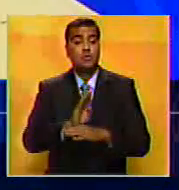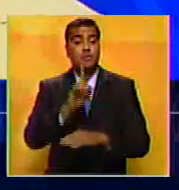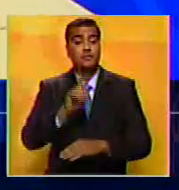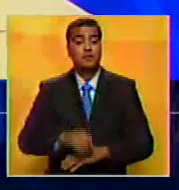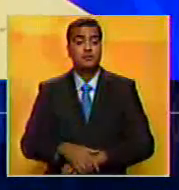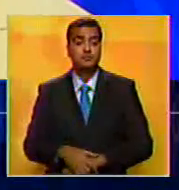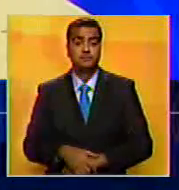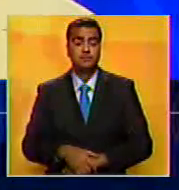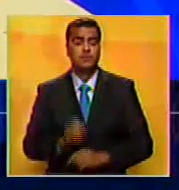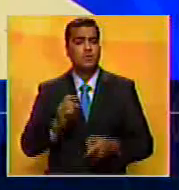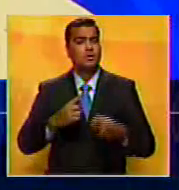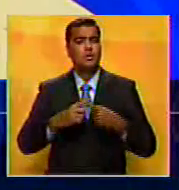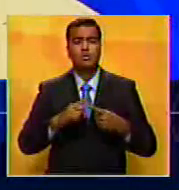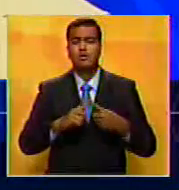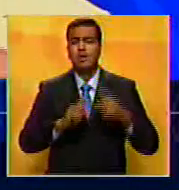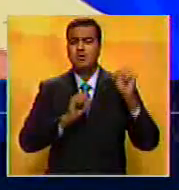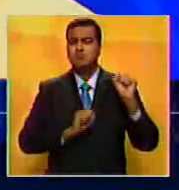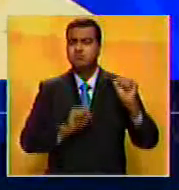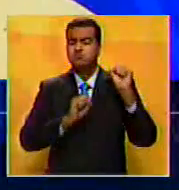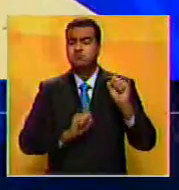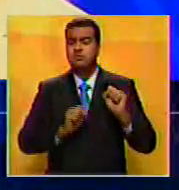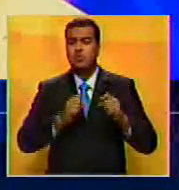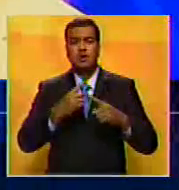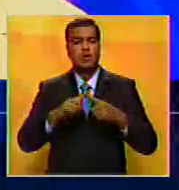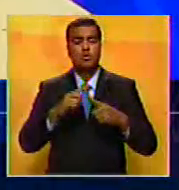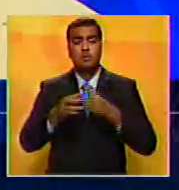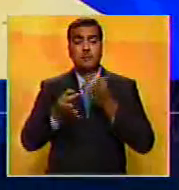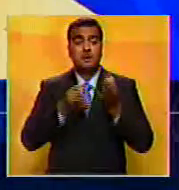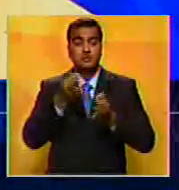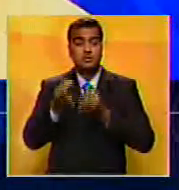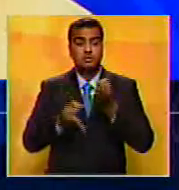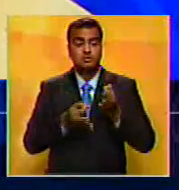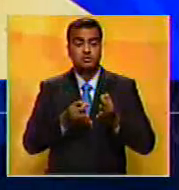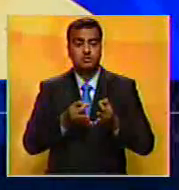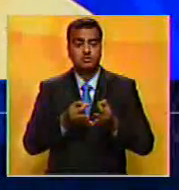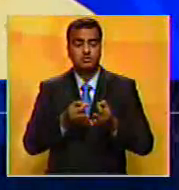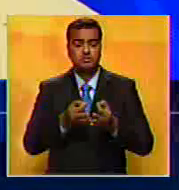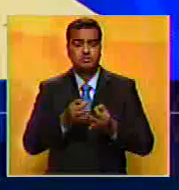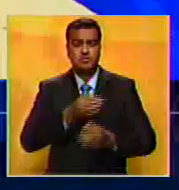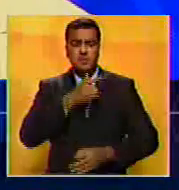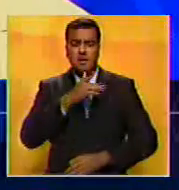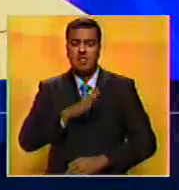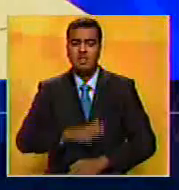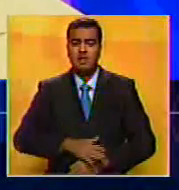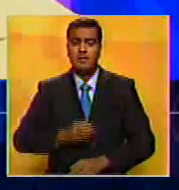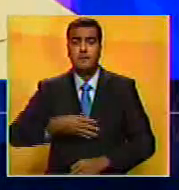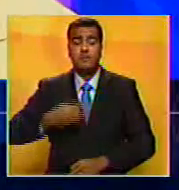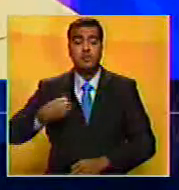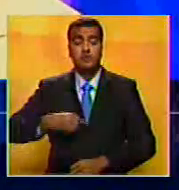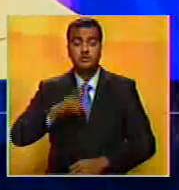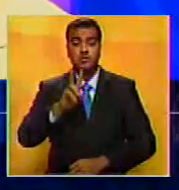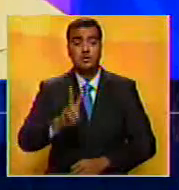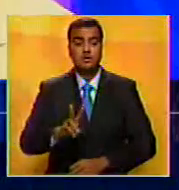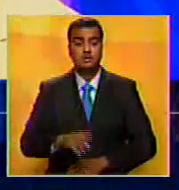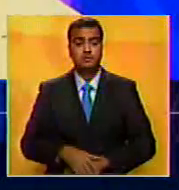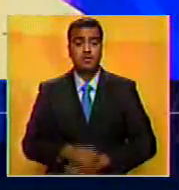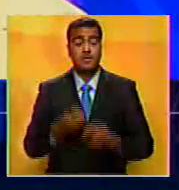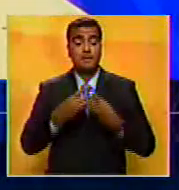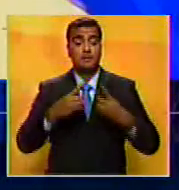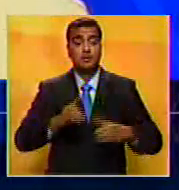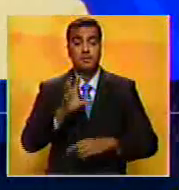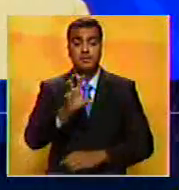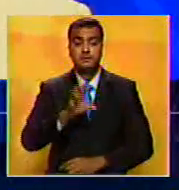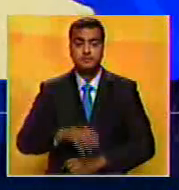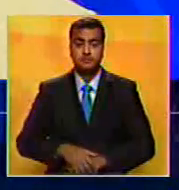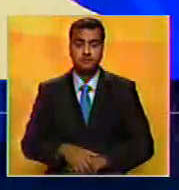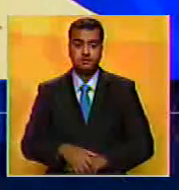también cualquier otra manifestación, cualquier otra expresión de malestar que puedan tener los venezolanos demócratas de este